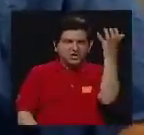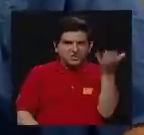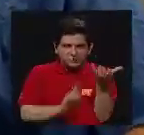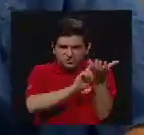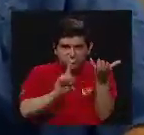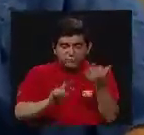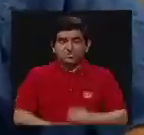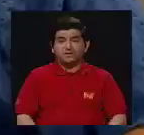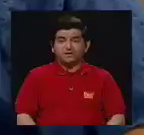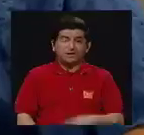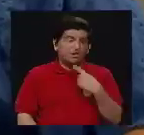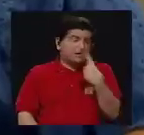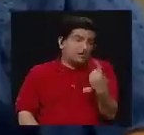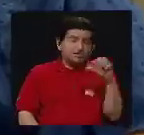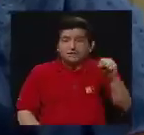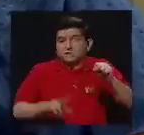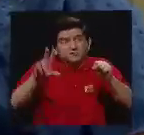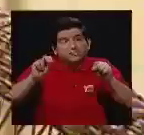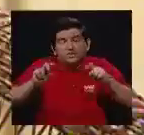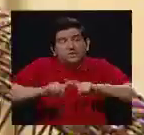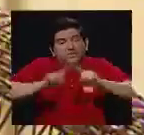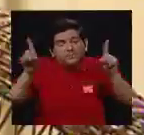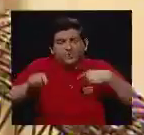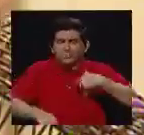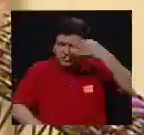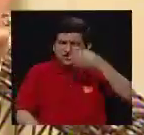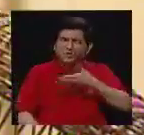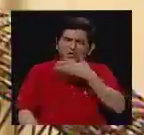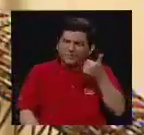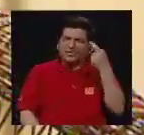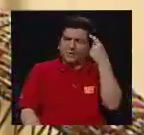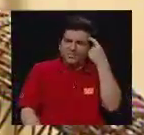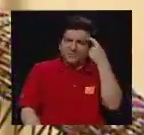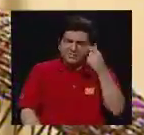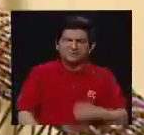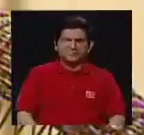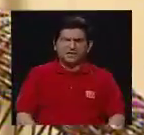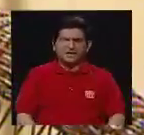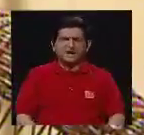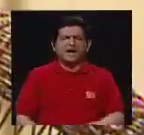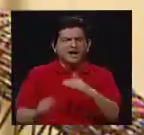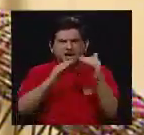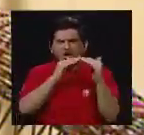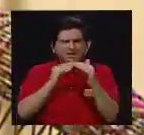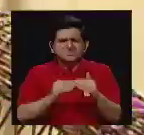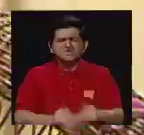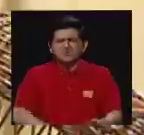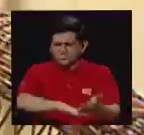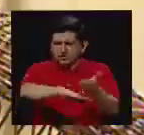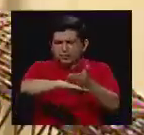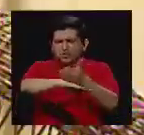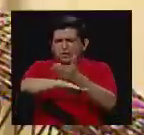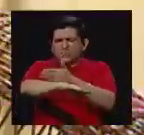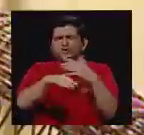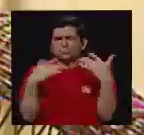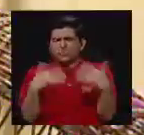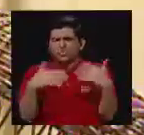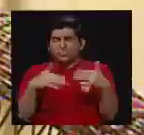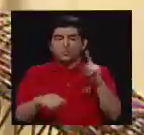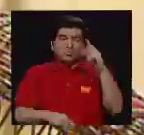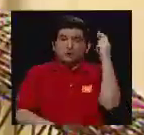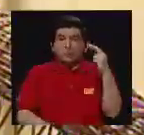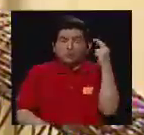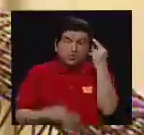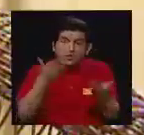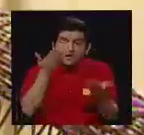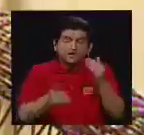porque nada que sea probable se puede decir ni que sí ni que no, pero me parece más lógico pensar que hubo civilizaciones muy avanzadas